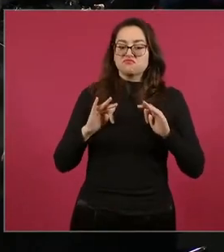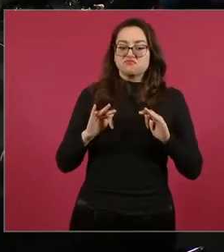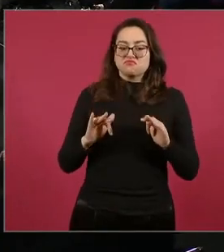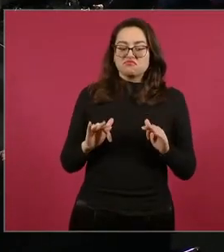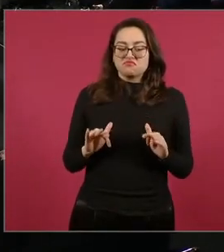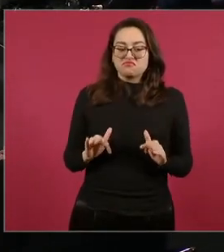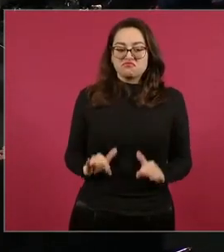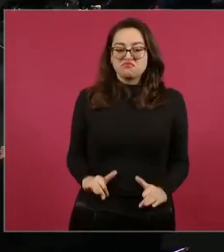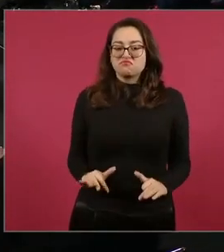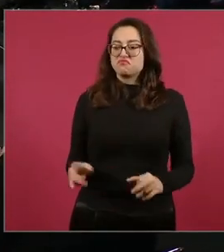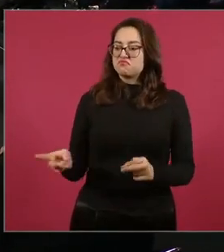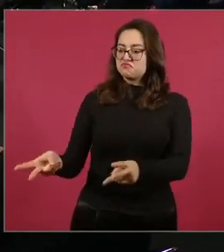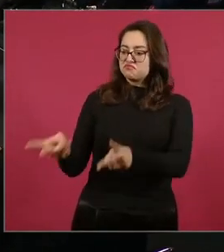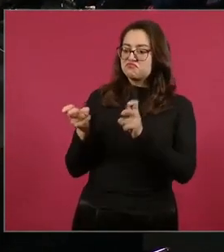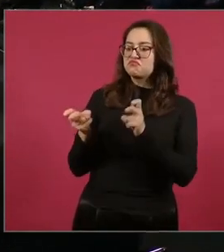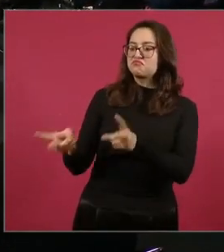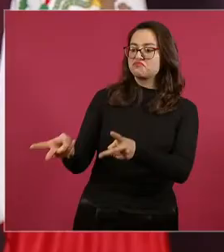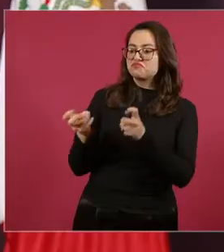el que